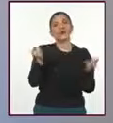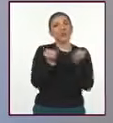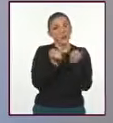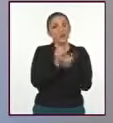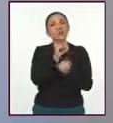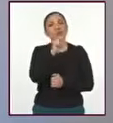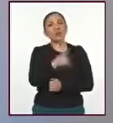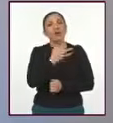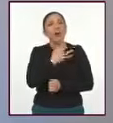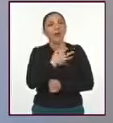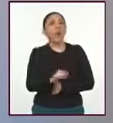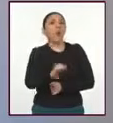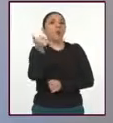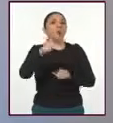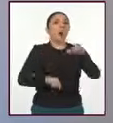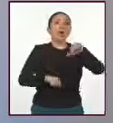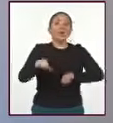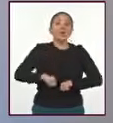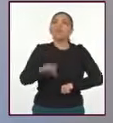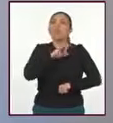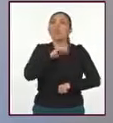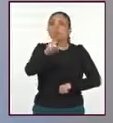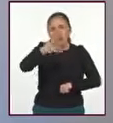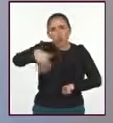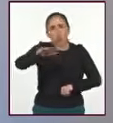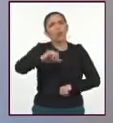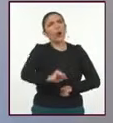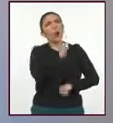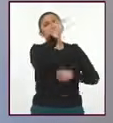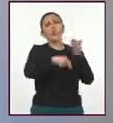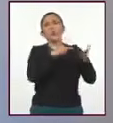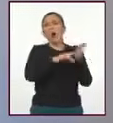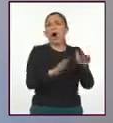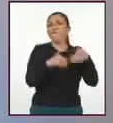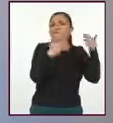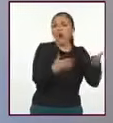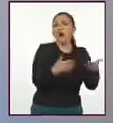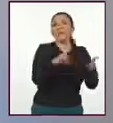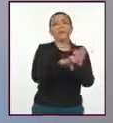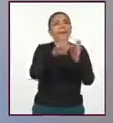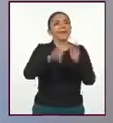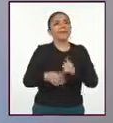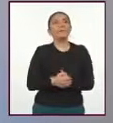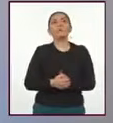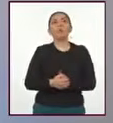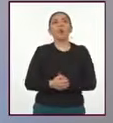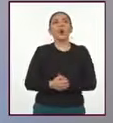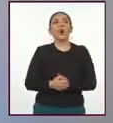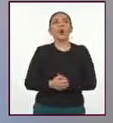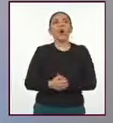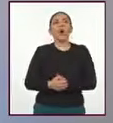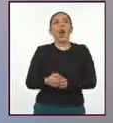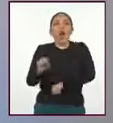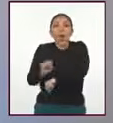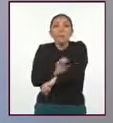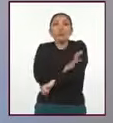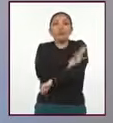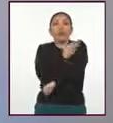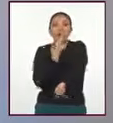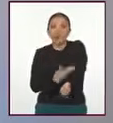hay algunas actividades que se pueden buscar por fuera, todo lo que tiene con gestión de emociones, con habilidades para la